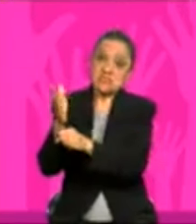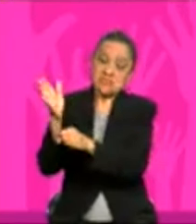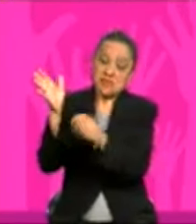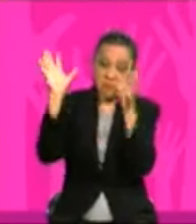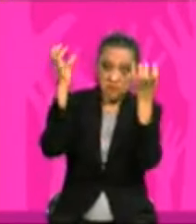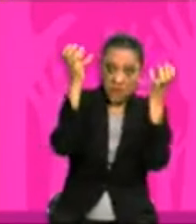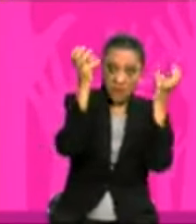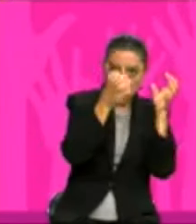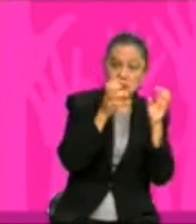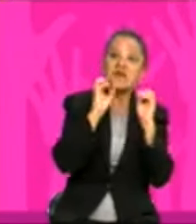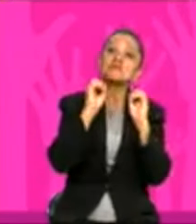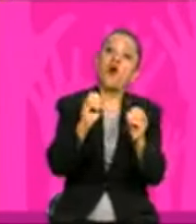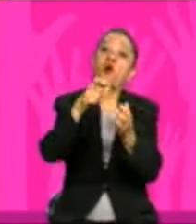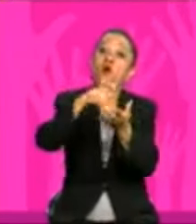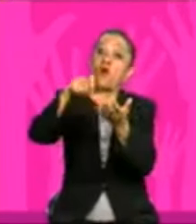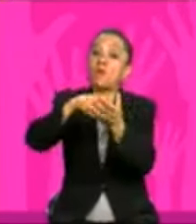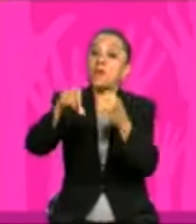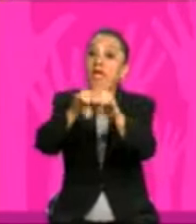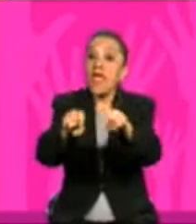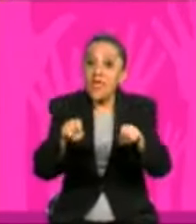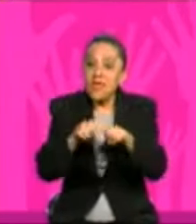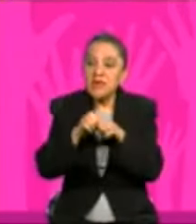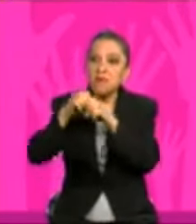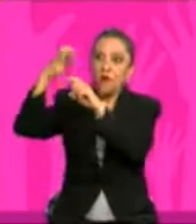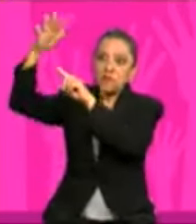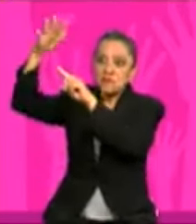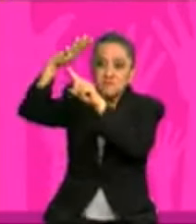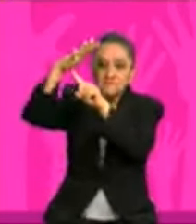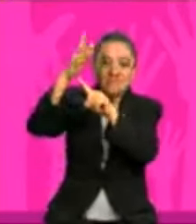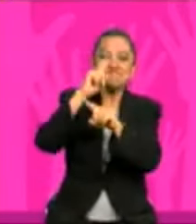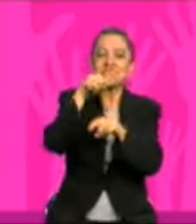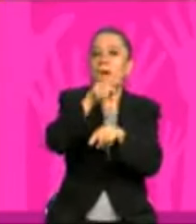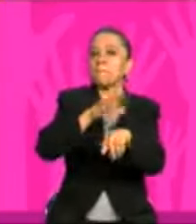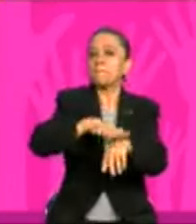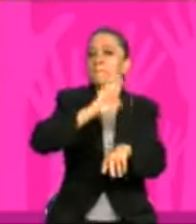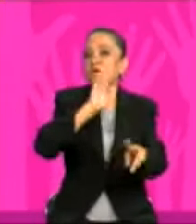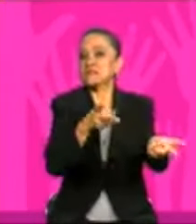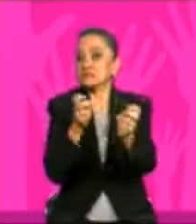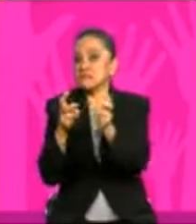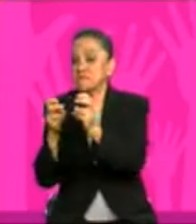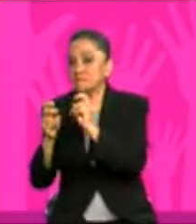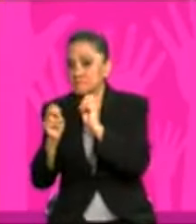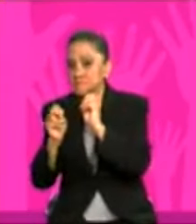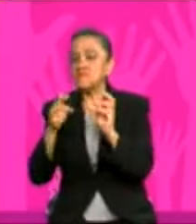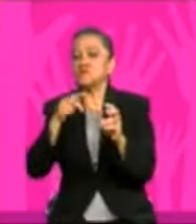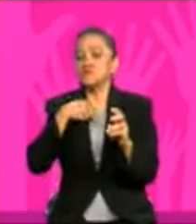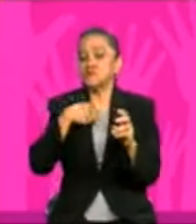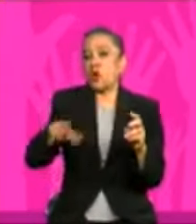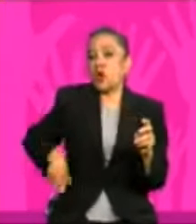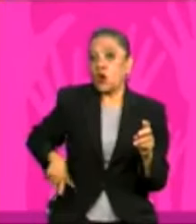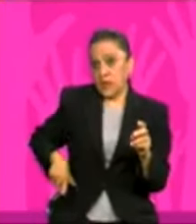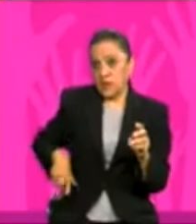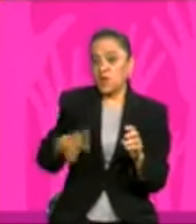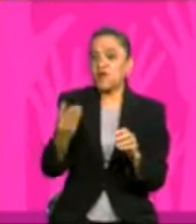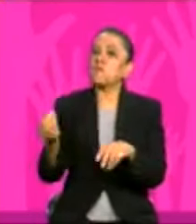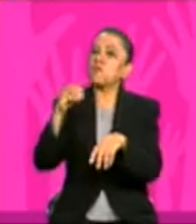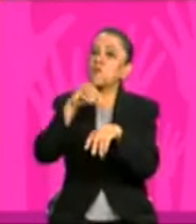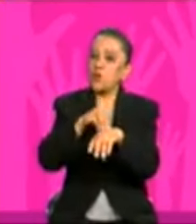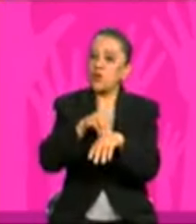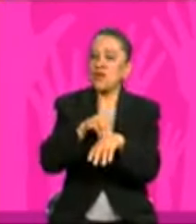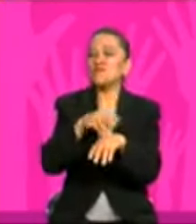equipamiento y drones, su gobierno se llenó de ladrones. Como gobernadora vamos a poner en marcha el inoperante